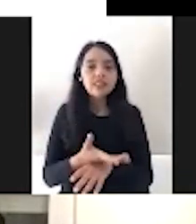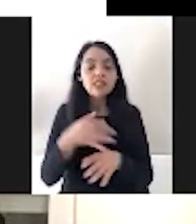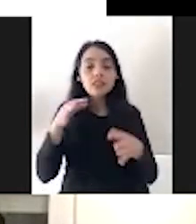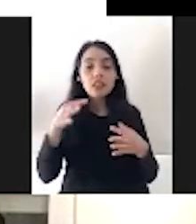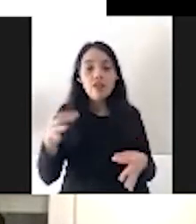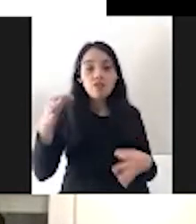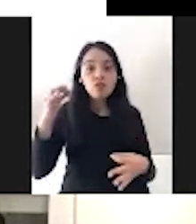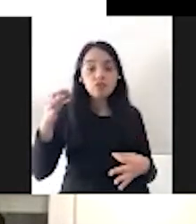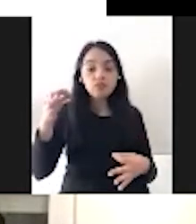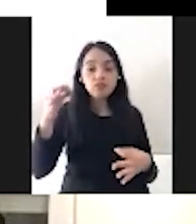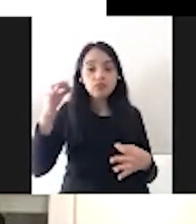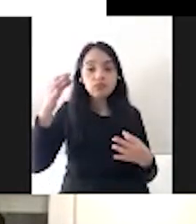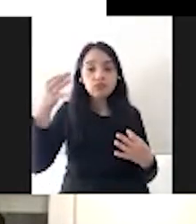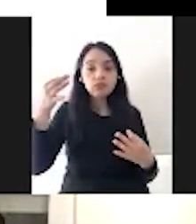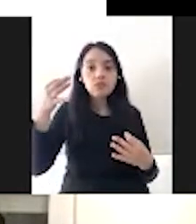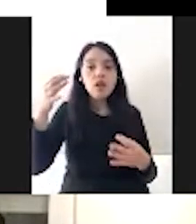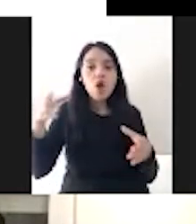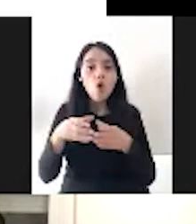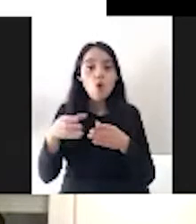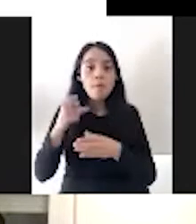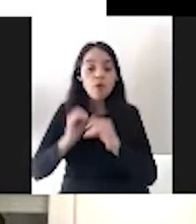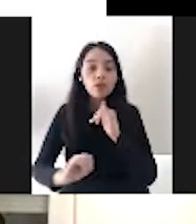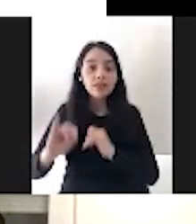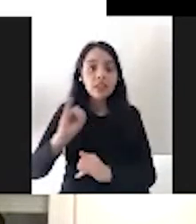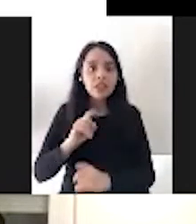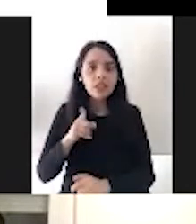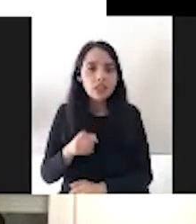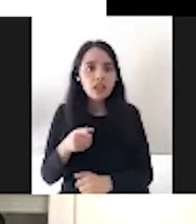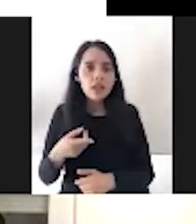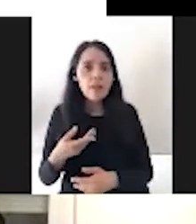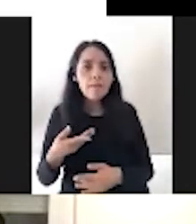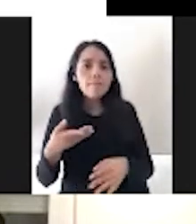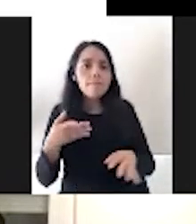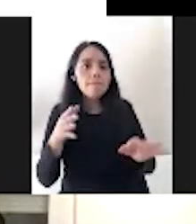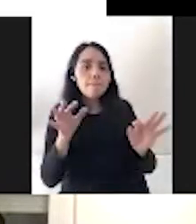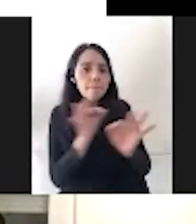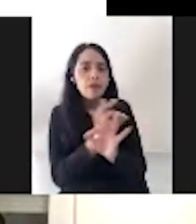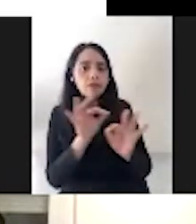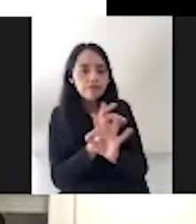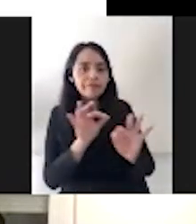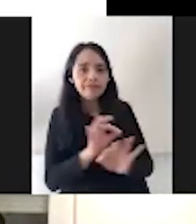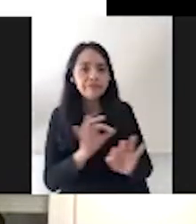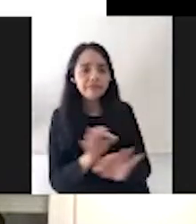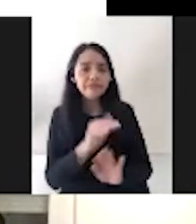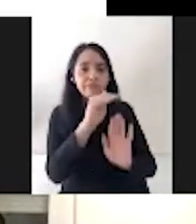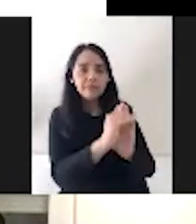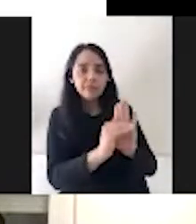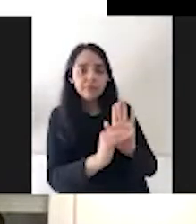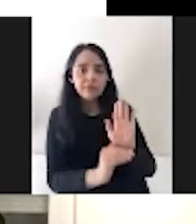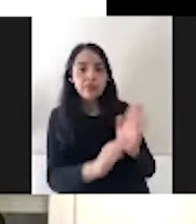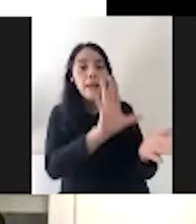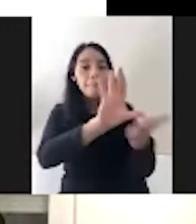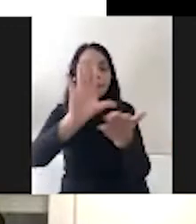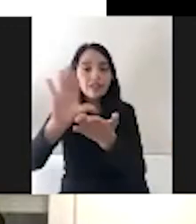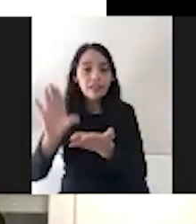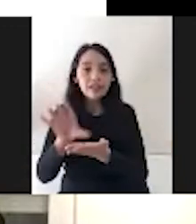de los organismos internacionales que empiezan a entregar directrices, estrategias, orientaciones a los países para que los tomen